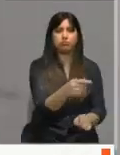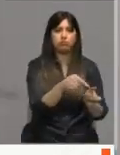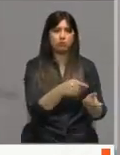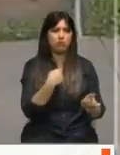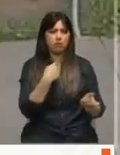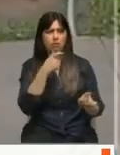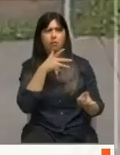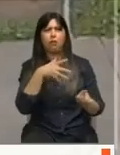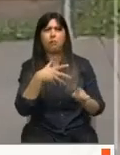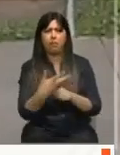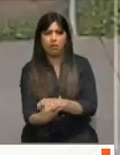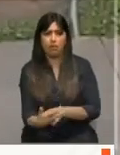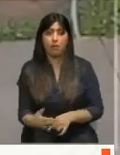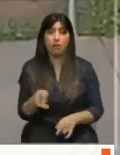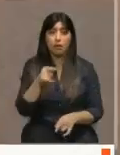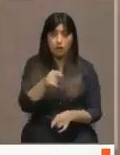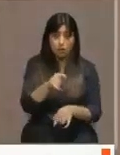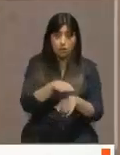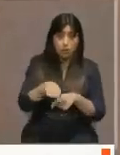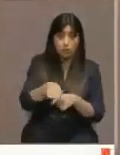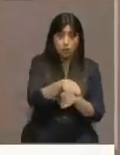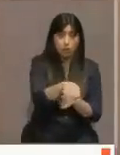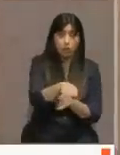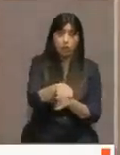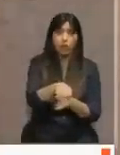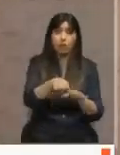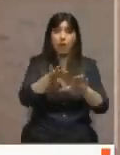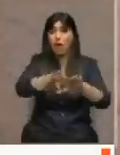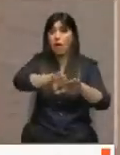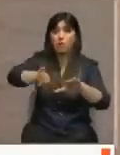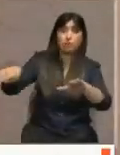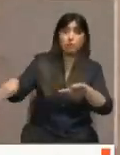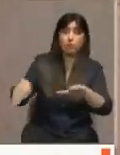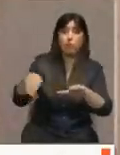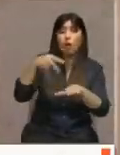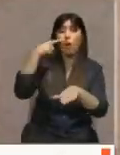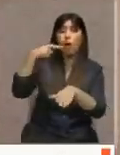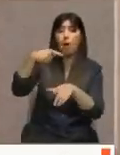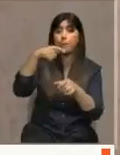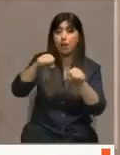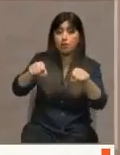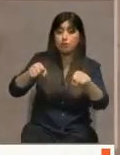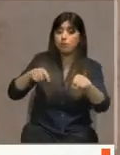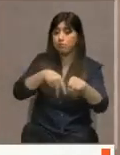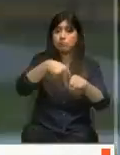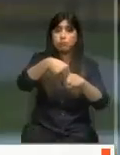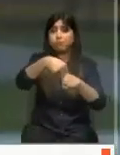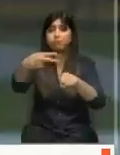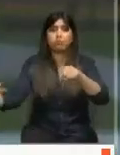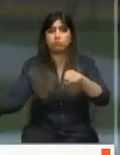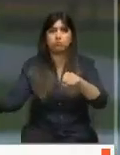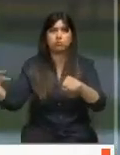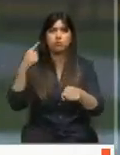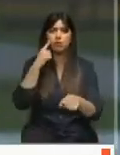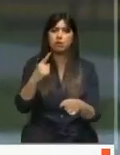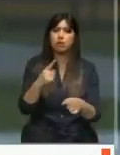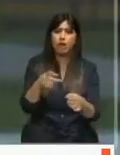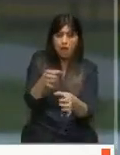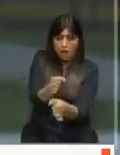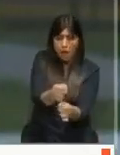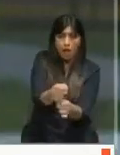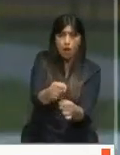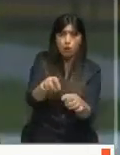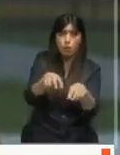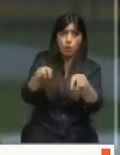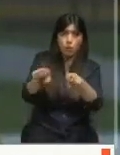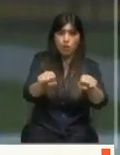Literal, en un segundo, este vehículo bajó del scooter al conductor. Un asalto por sorpresa que dejó sus secuelas. Agarran el scooter, yo me voy